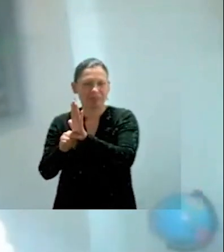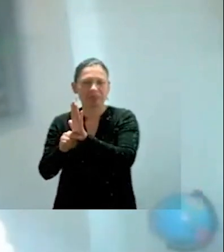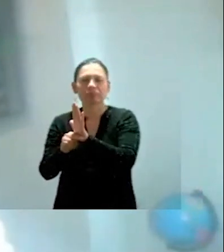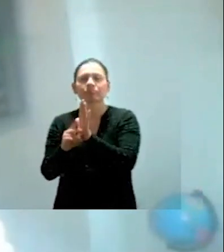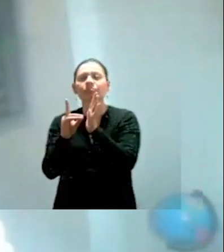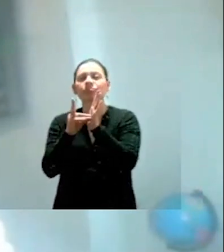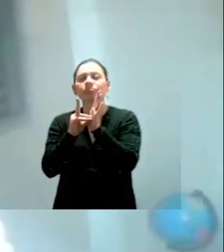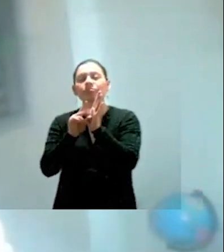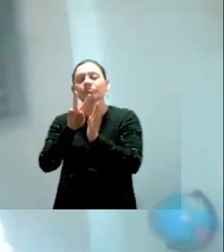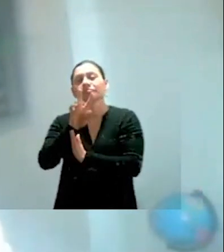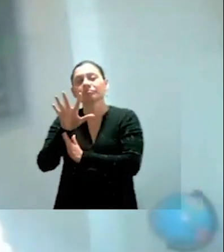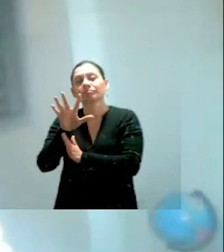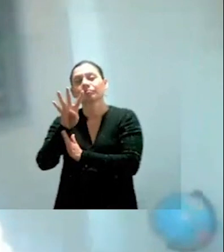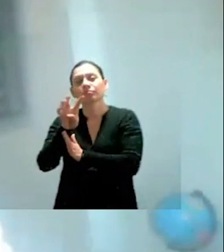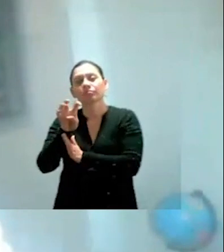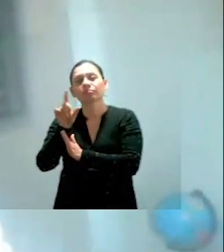podrían